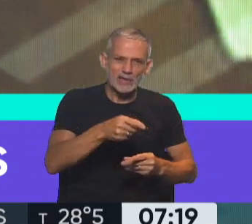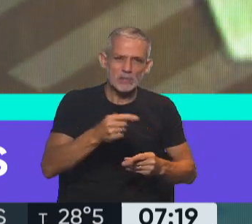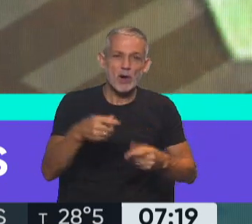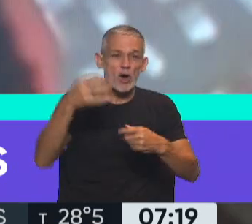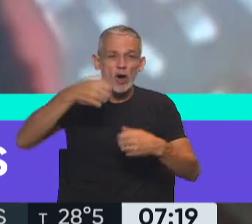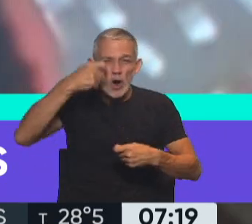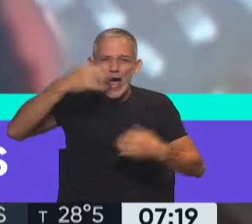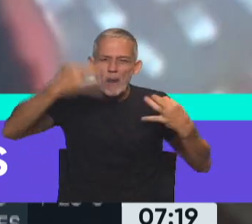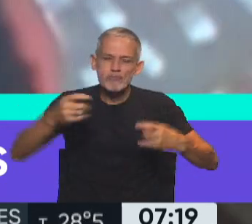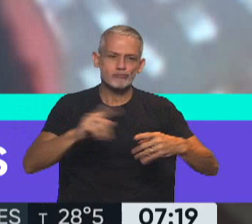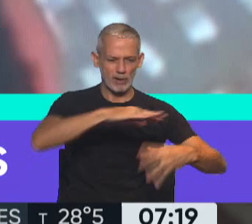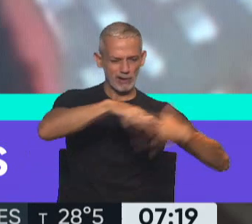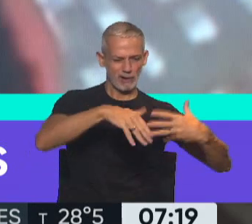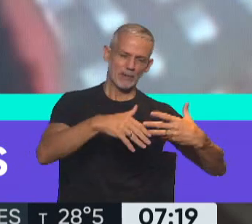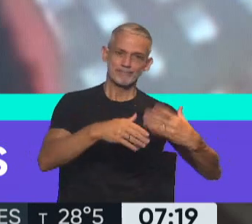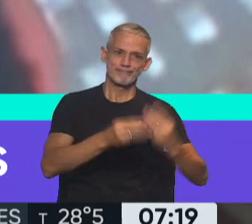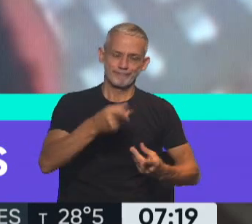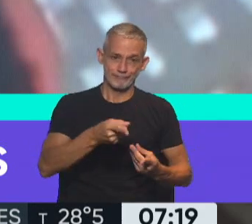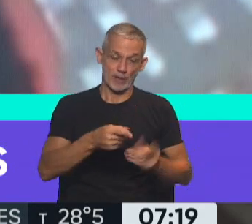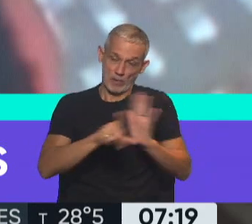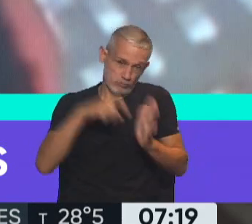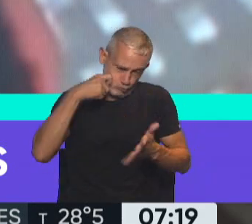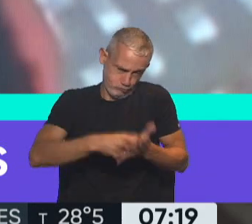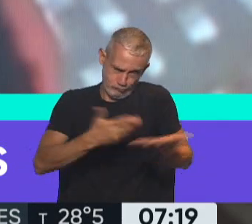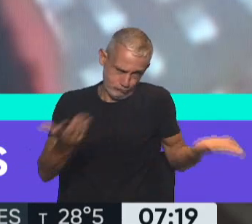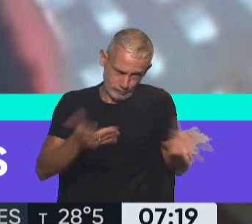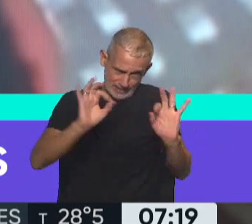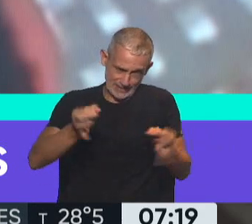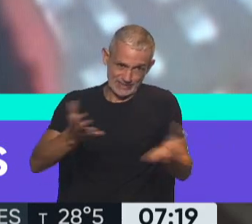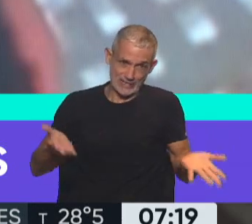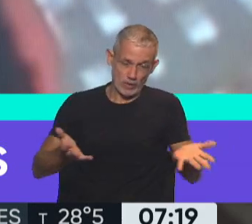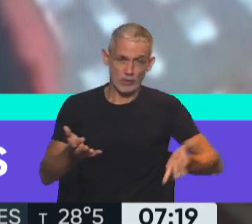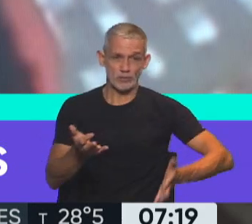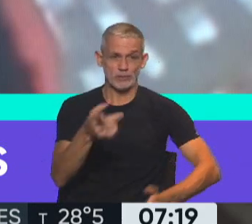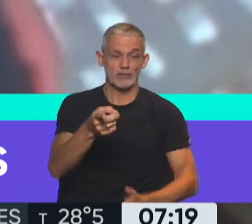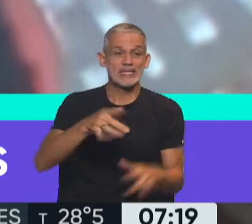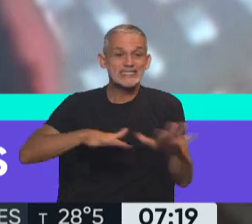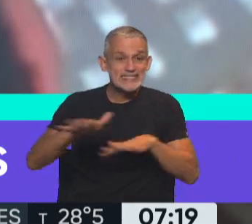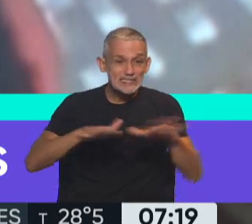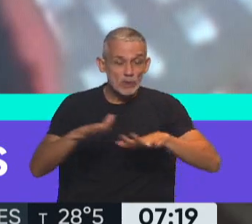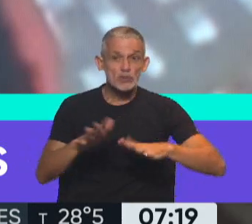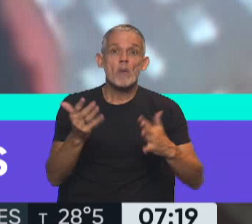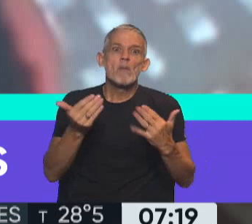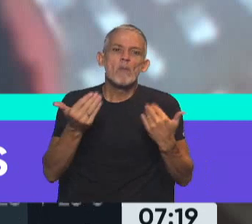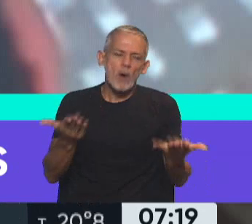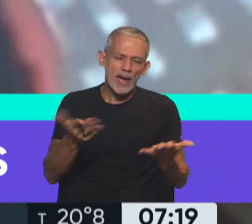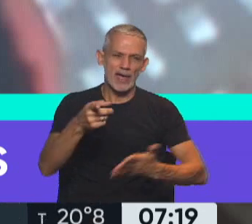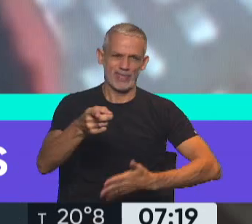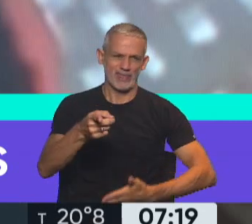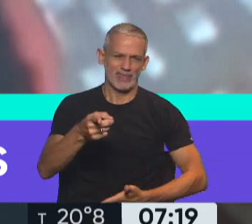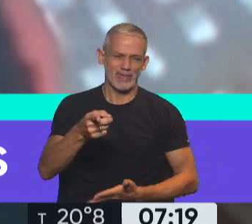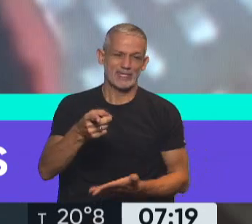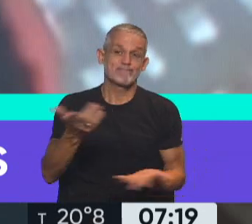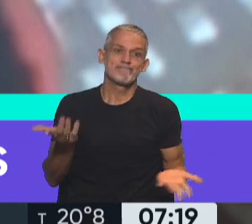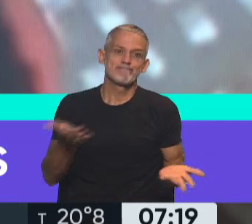llanos posible. Todo esto se da en el contexto de una ilegalidad absoluta, ¿no? Claro, también es cierto que esta situación puede ocurrir y sucedió, de hecho,